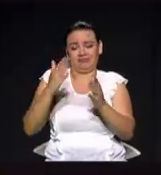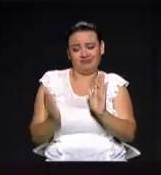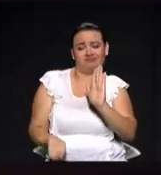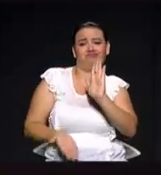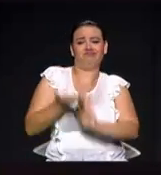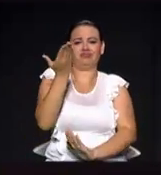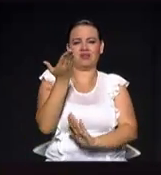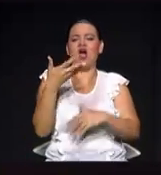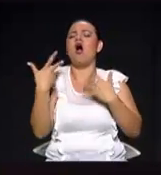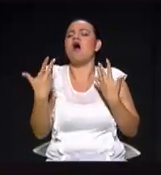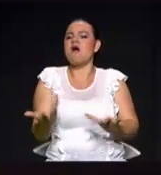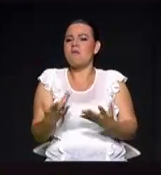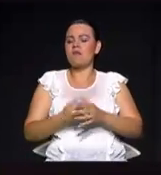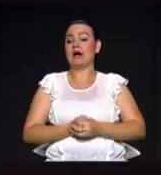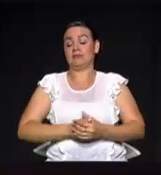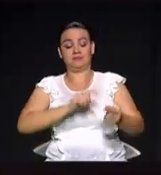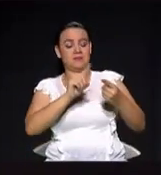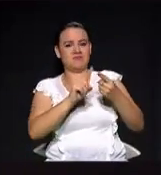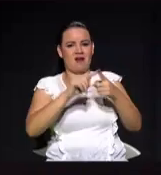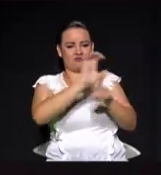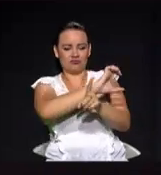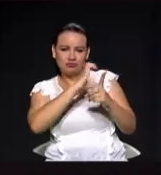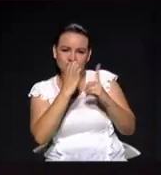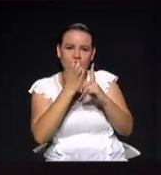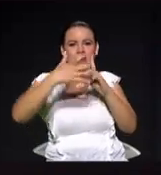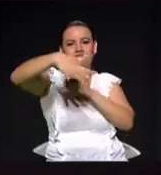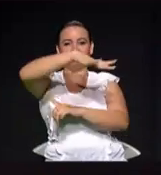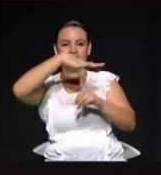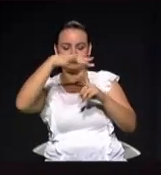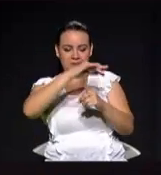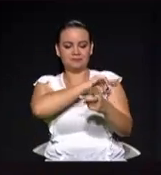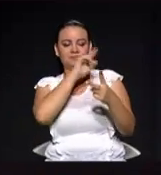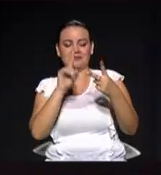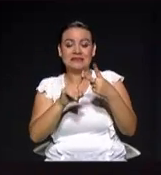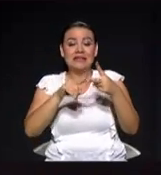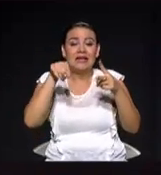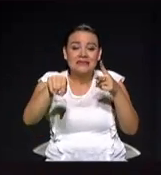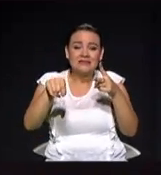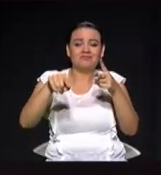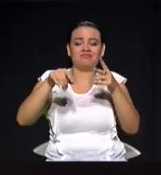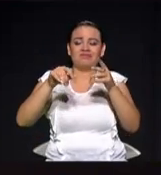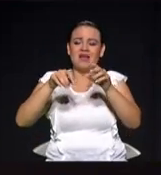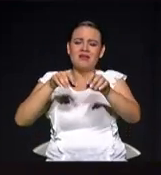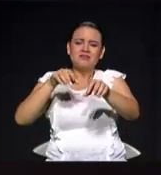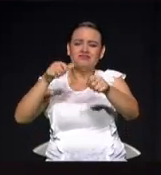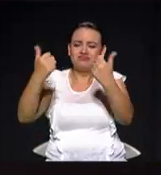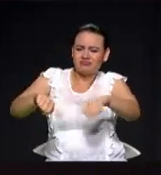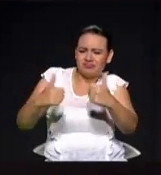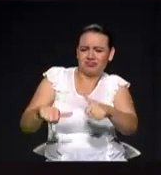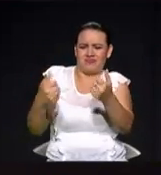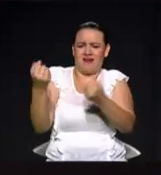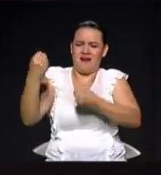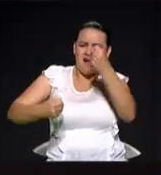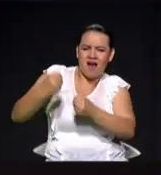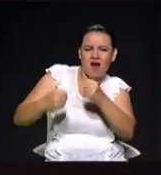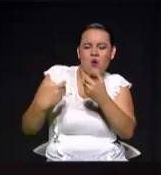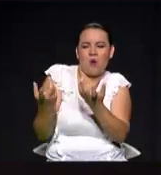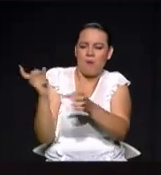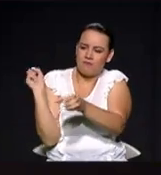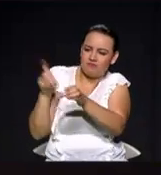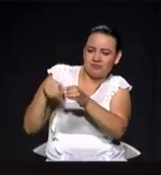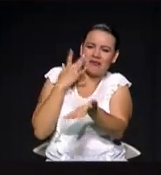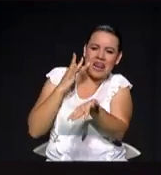cultura ambiental trabajar en economía circular en todo el tema de cambio climático infraestructura verde y en todo el tema de